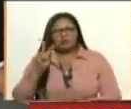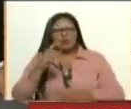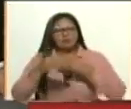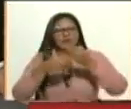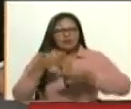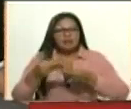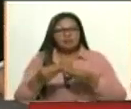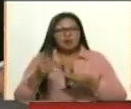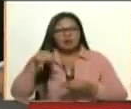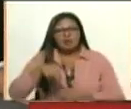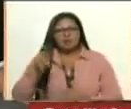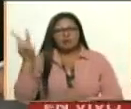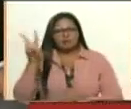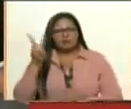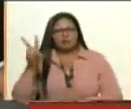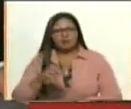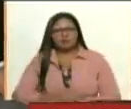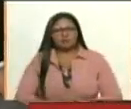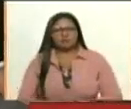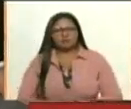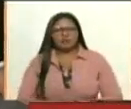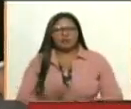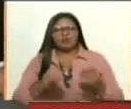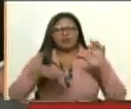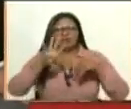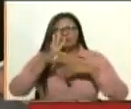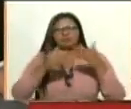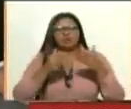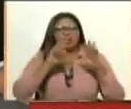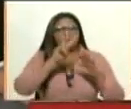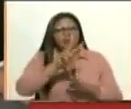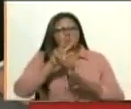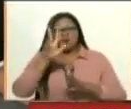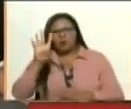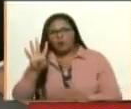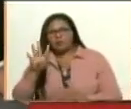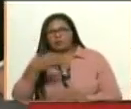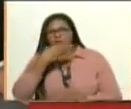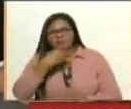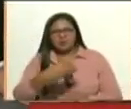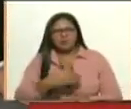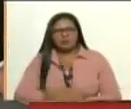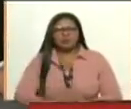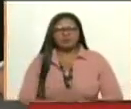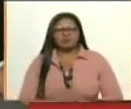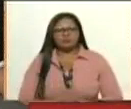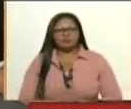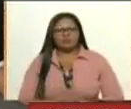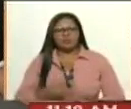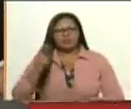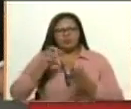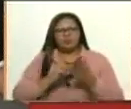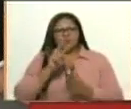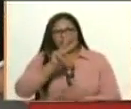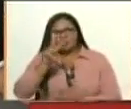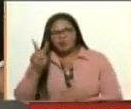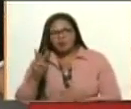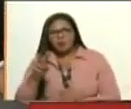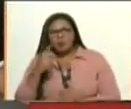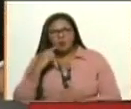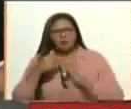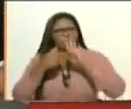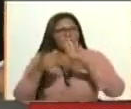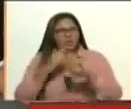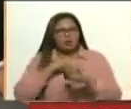realizado en Venezuela entre el 14 al 24 de diciembre de 2022 y con el lema